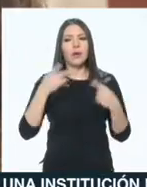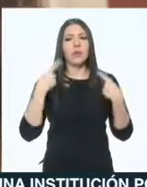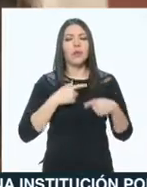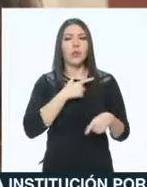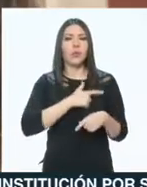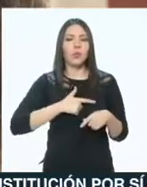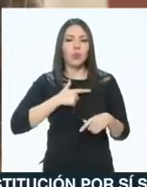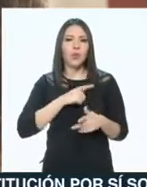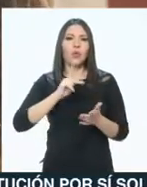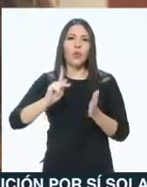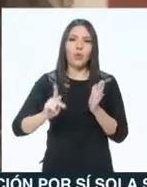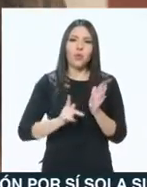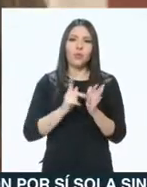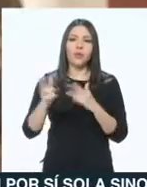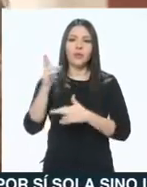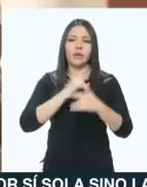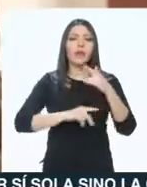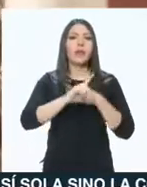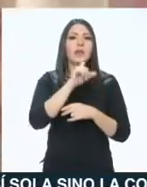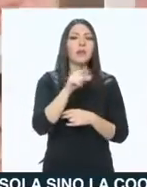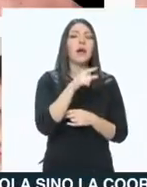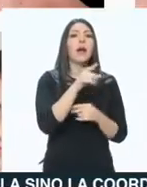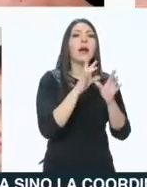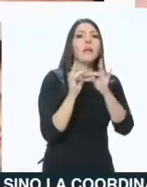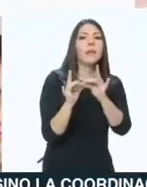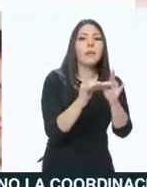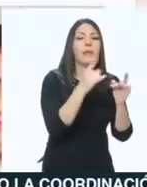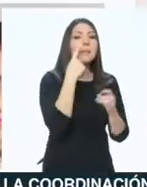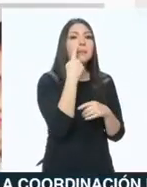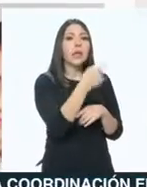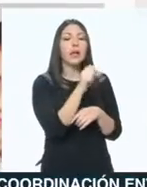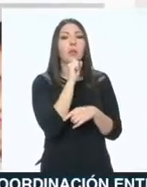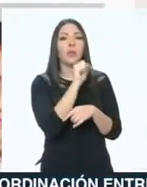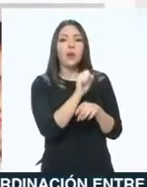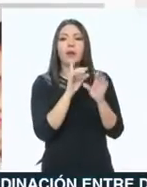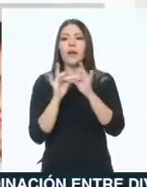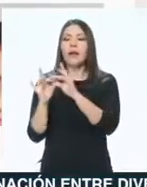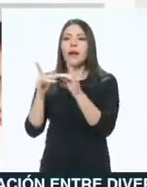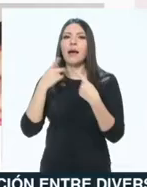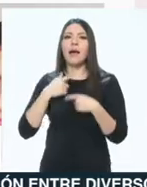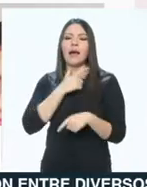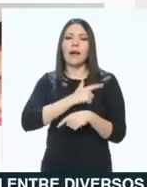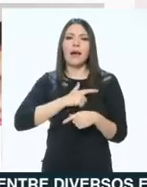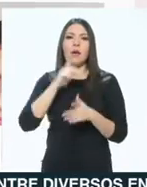regresan y al mismo tiempo nos recomiendan. Y justo sí, la verdad es que mucha la gente que viene es porque